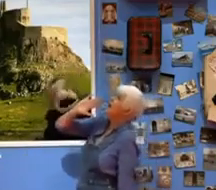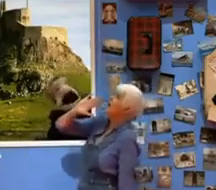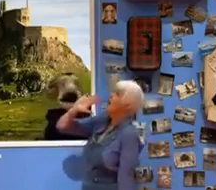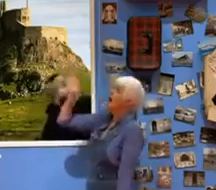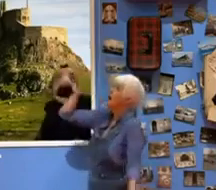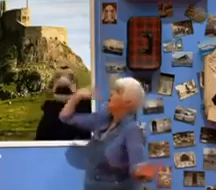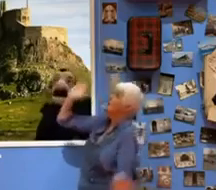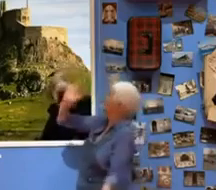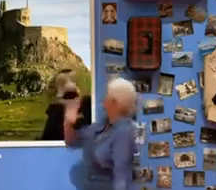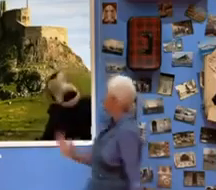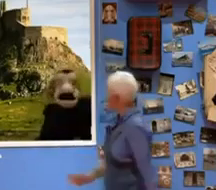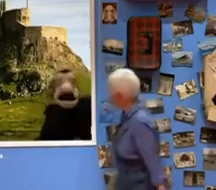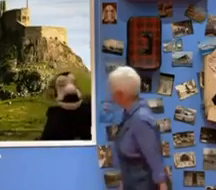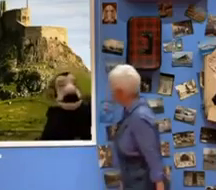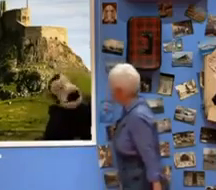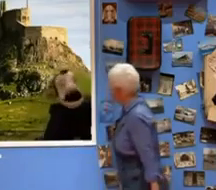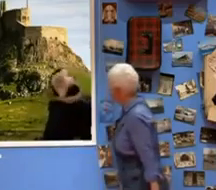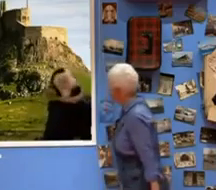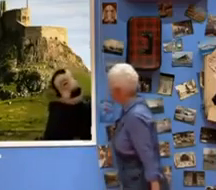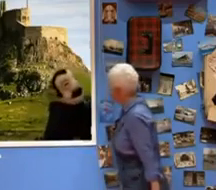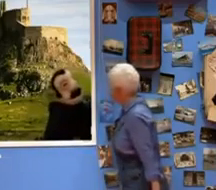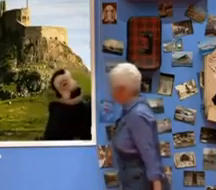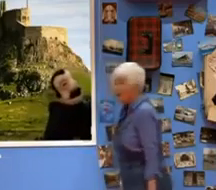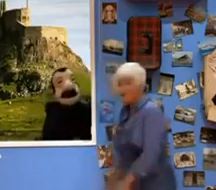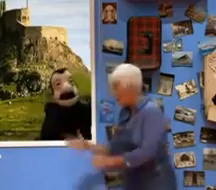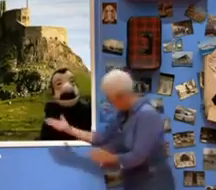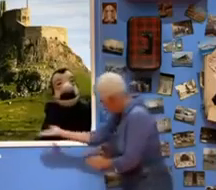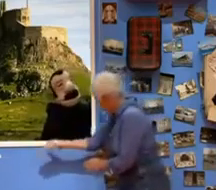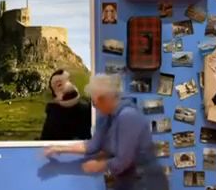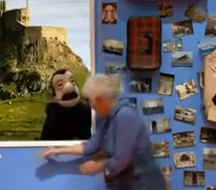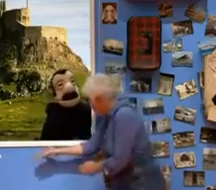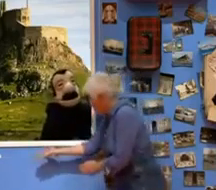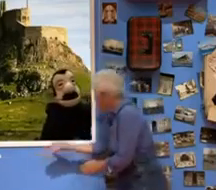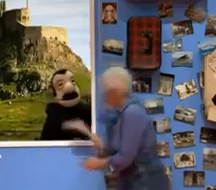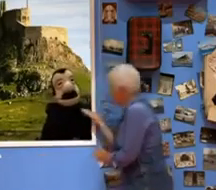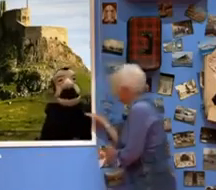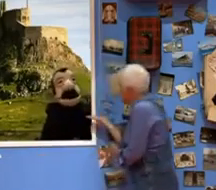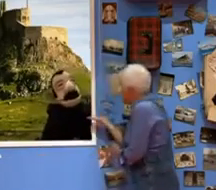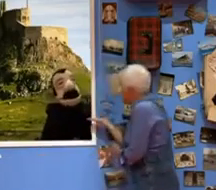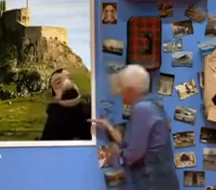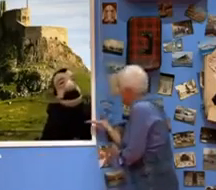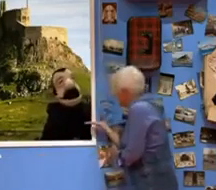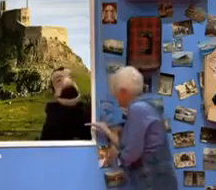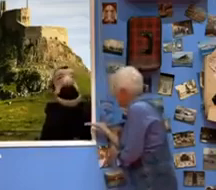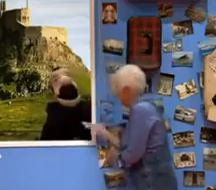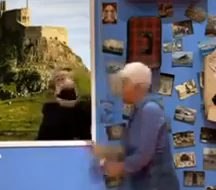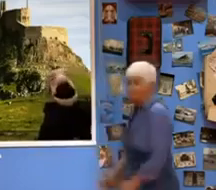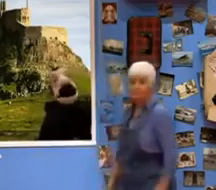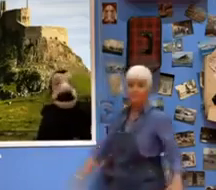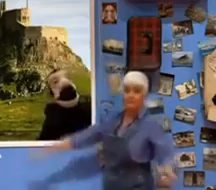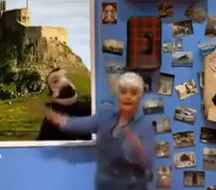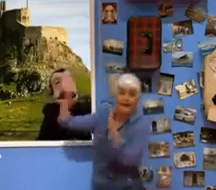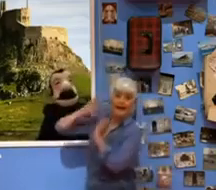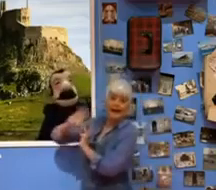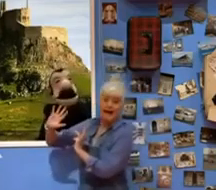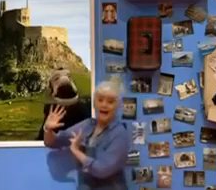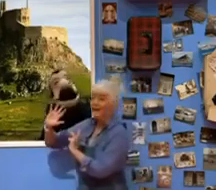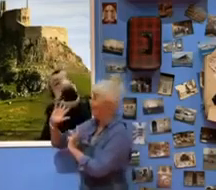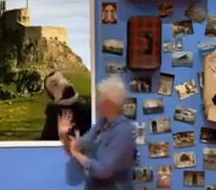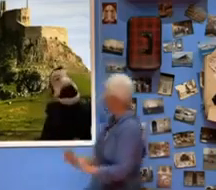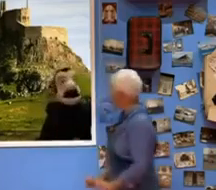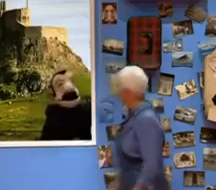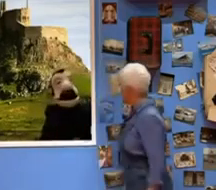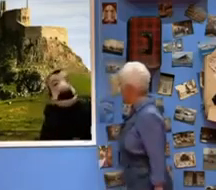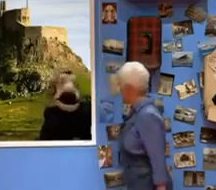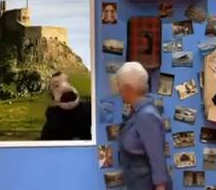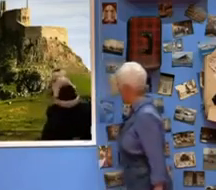¡ayúdenme! ¡Ayúdenme! ¿Qué hace aquí? Oiga, perdón, es que vengo a contar un cuento. Usted no es de este cuento. De ninguna manera. Está